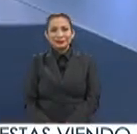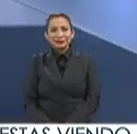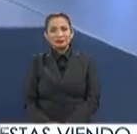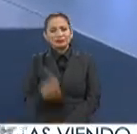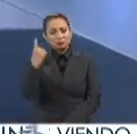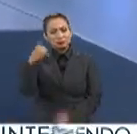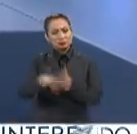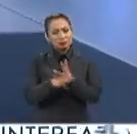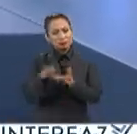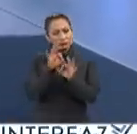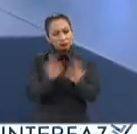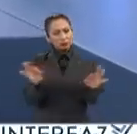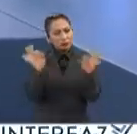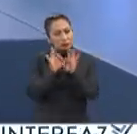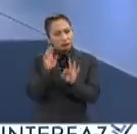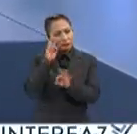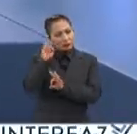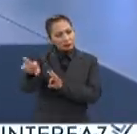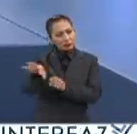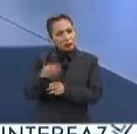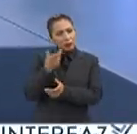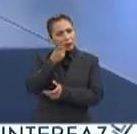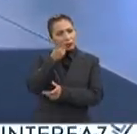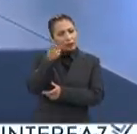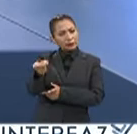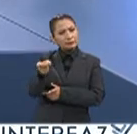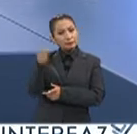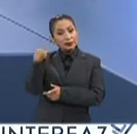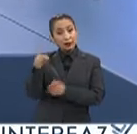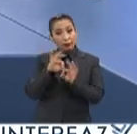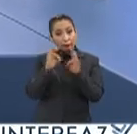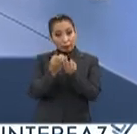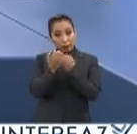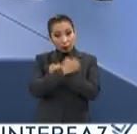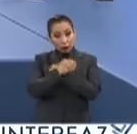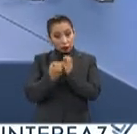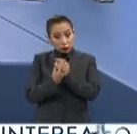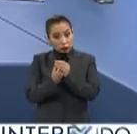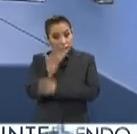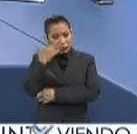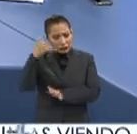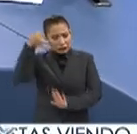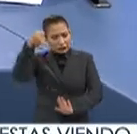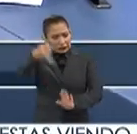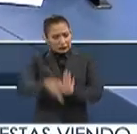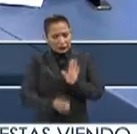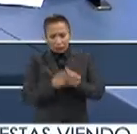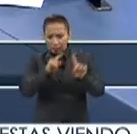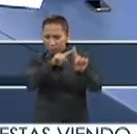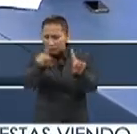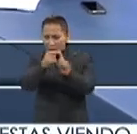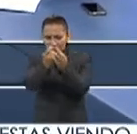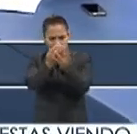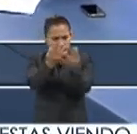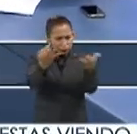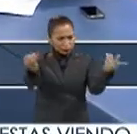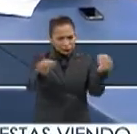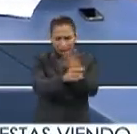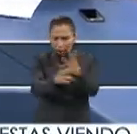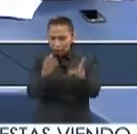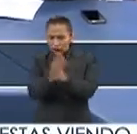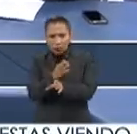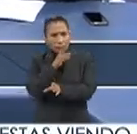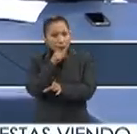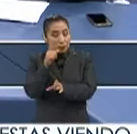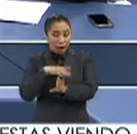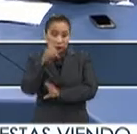Algo que yo creo que es importante asumir, Ana Cris, es que este modelo educativo es en verdad profundo, muy diverso, muy amplio, y lo mejor y